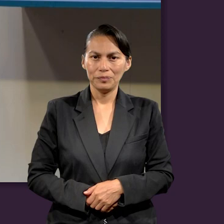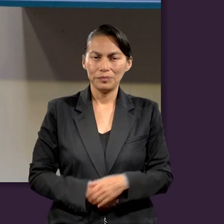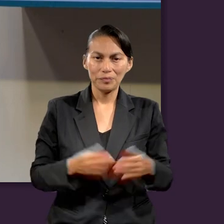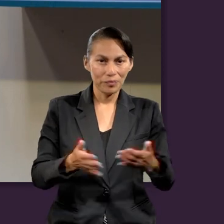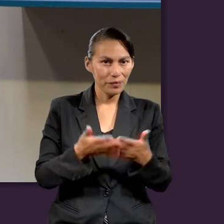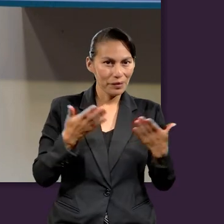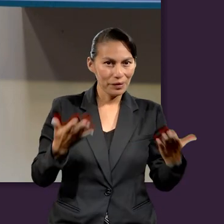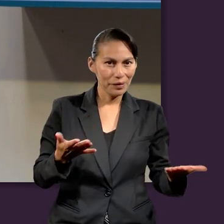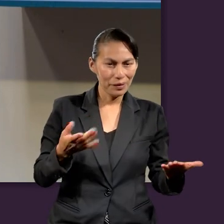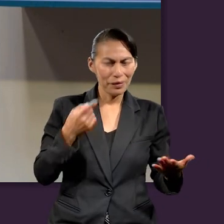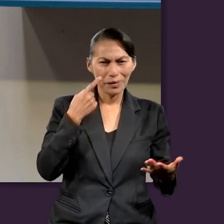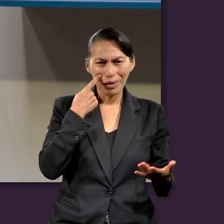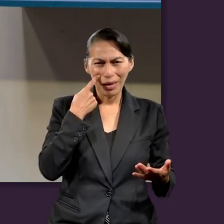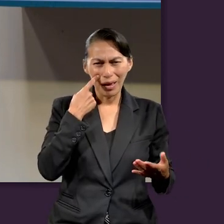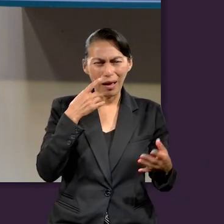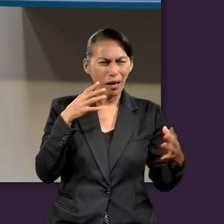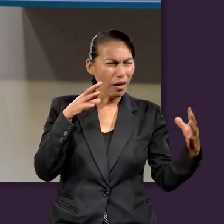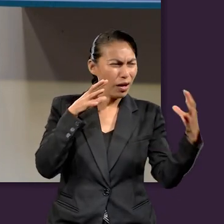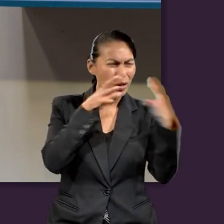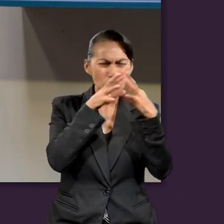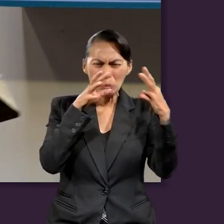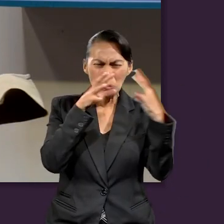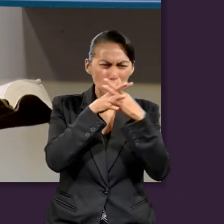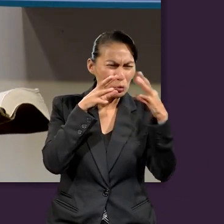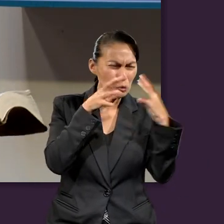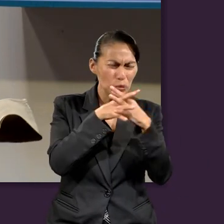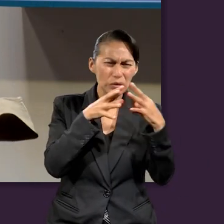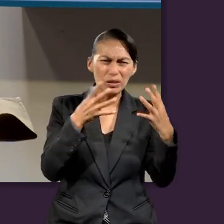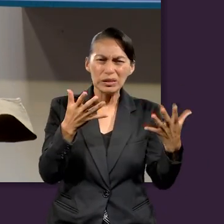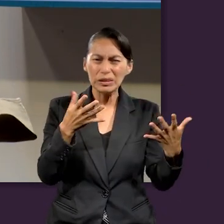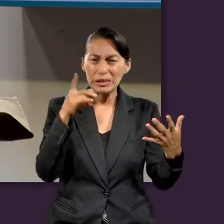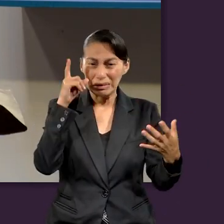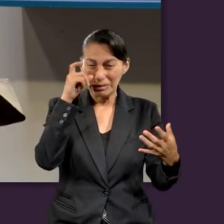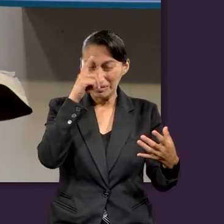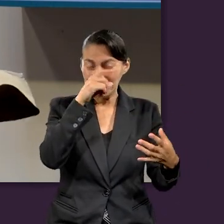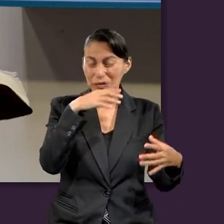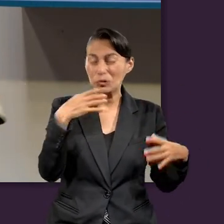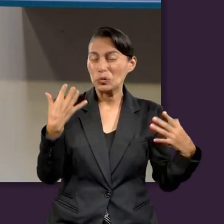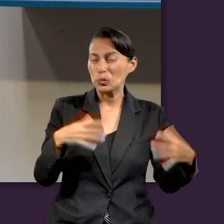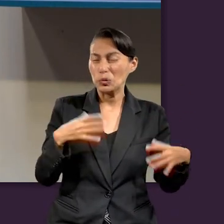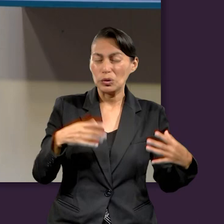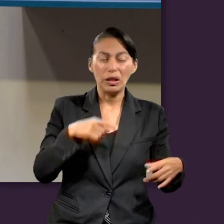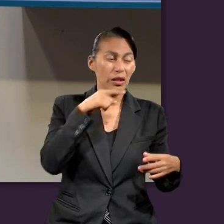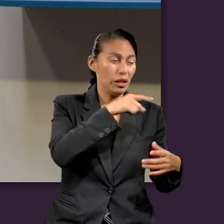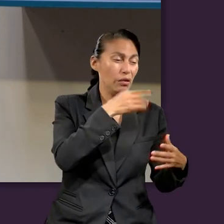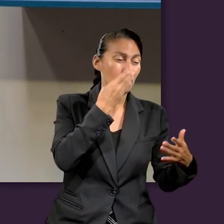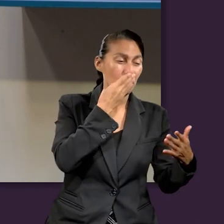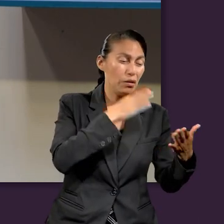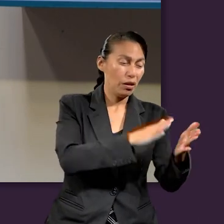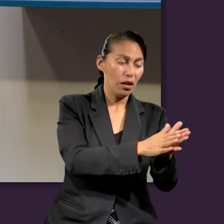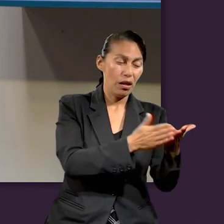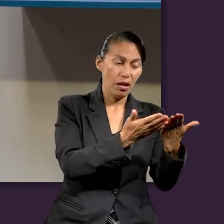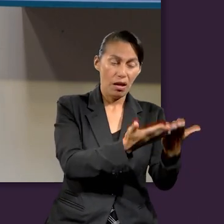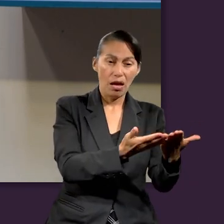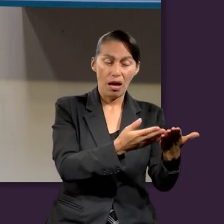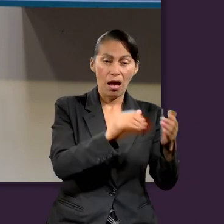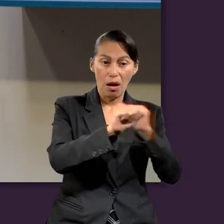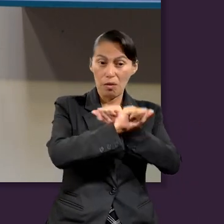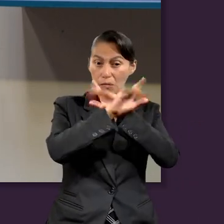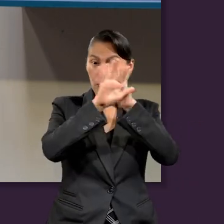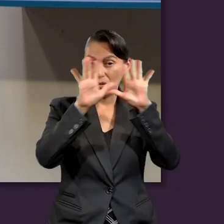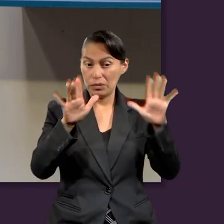Hasta este momento hemos visto el gran conflicto que muestra el libro de Apocalipsis,